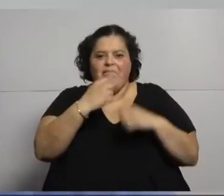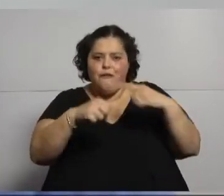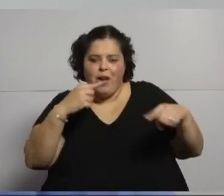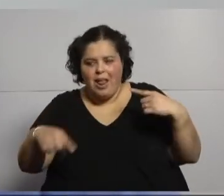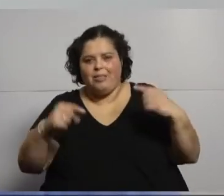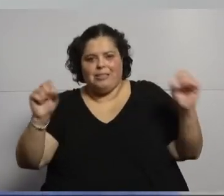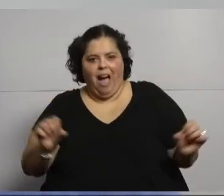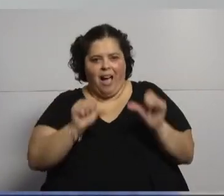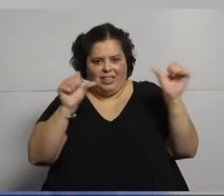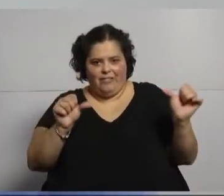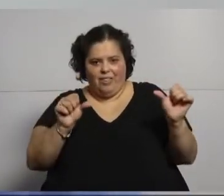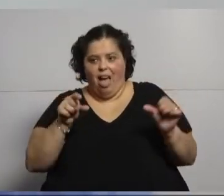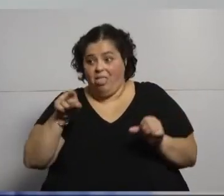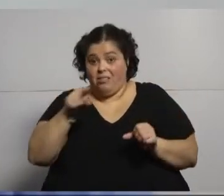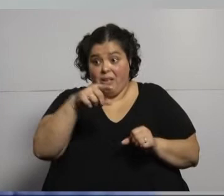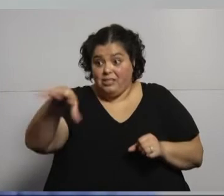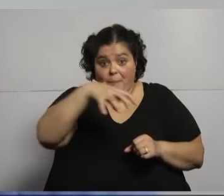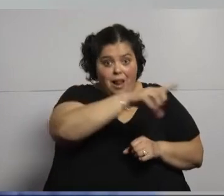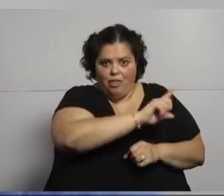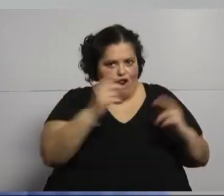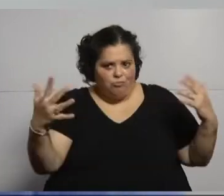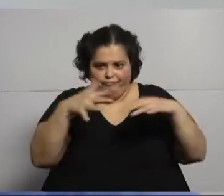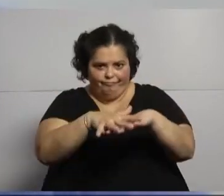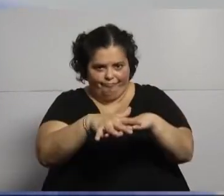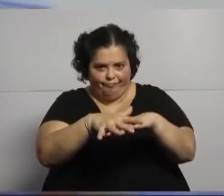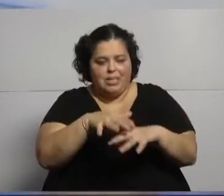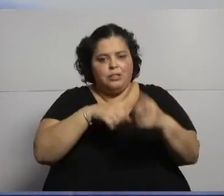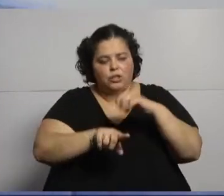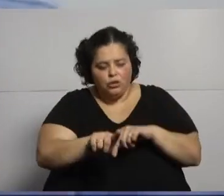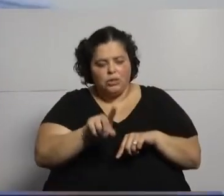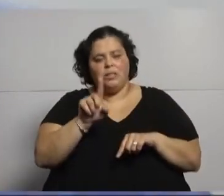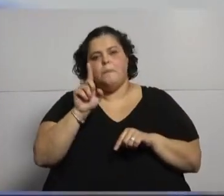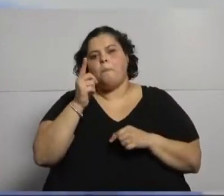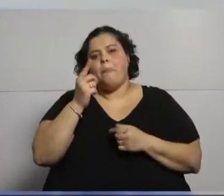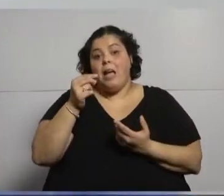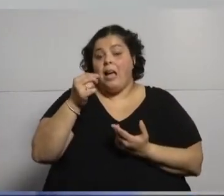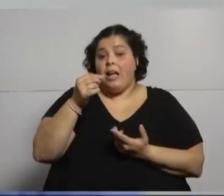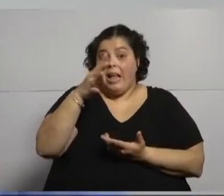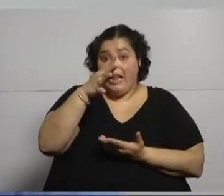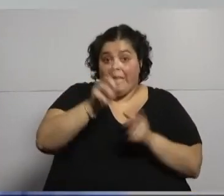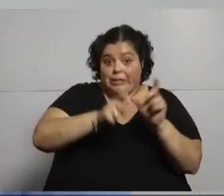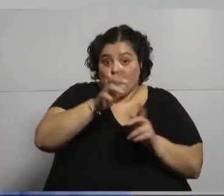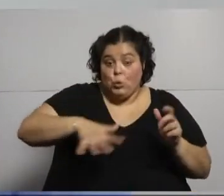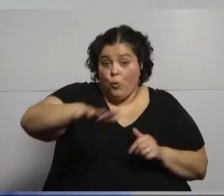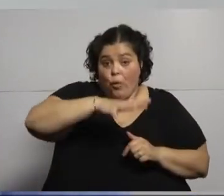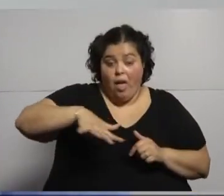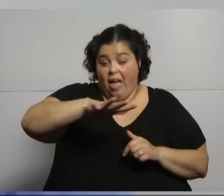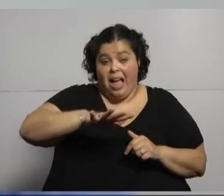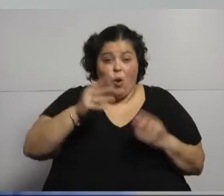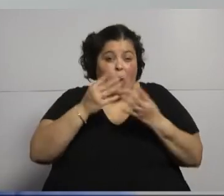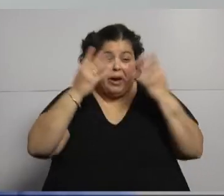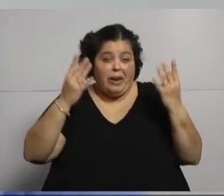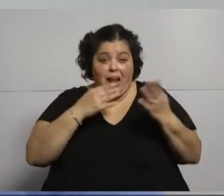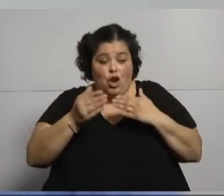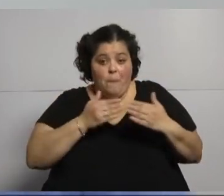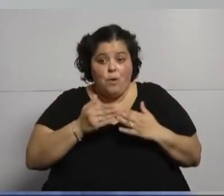y ese mismo enfoque lo tuvimos para los diversos servicios. Al ciudadano normalmente no le debería importar cuál es la entidad del